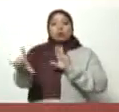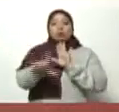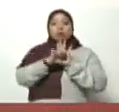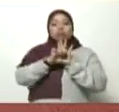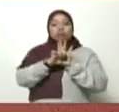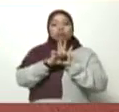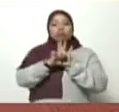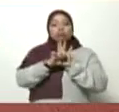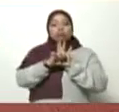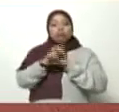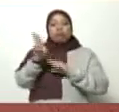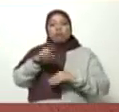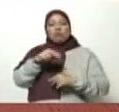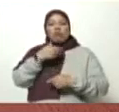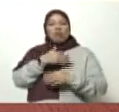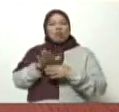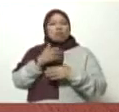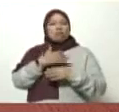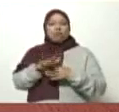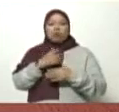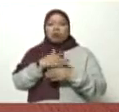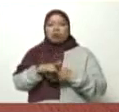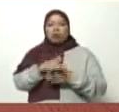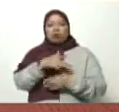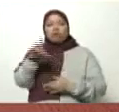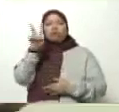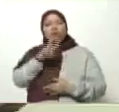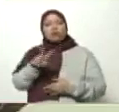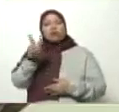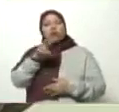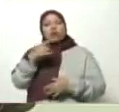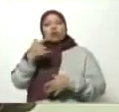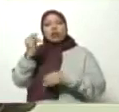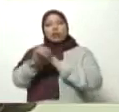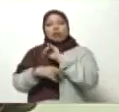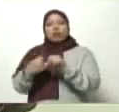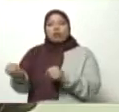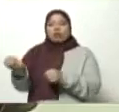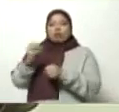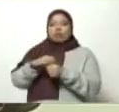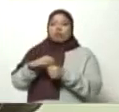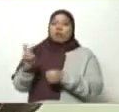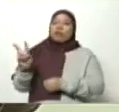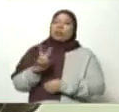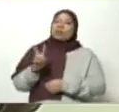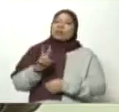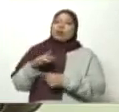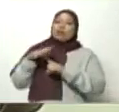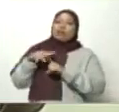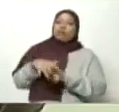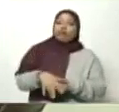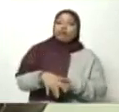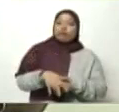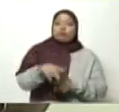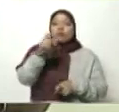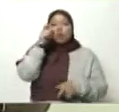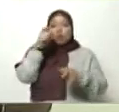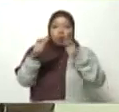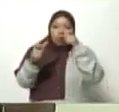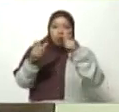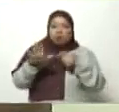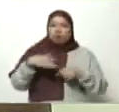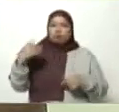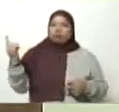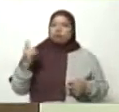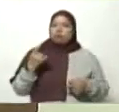se lo exigen ellos a más nadie, ¿eh? Porque ellos creen que Venezuela es una nación intervenida. Y este señor fiscal cree que ellos pueden venir aquí